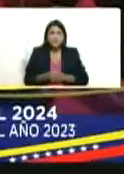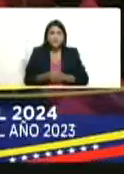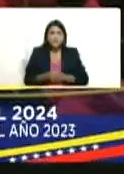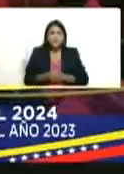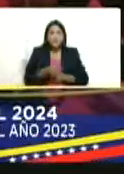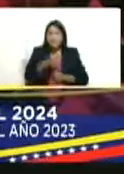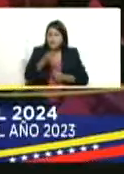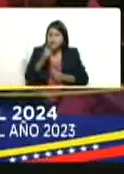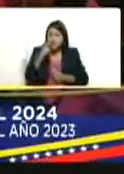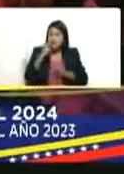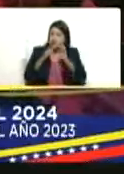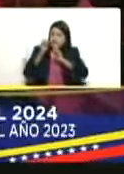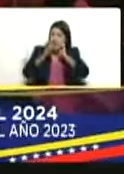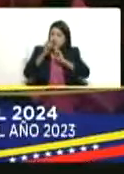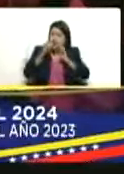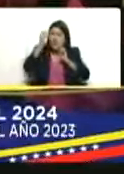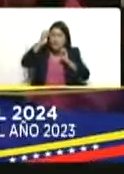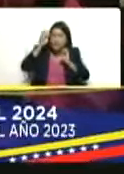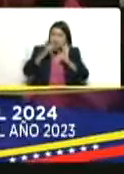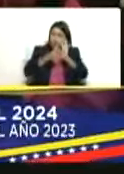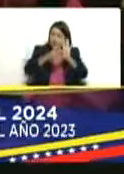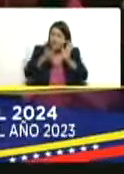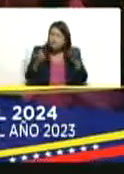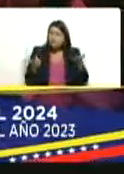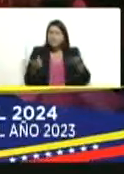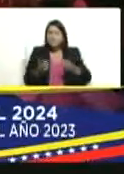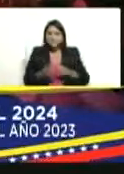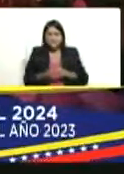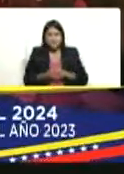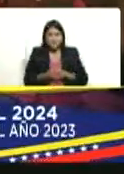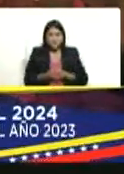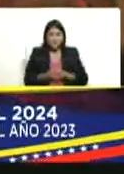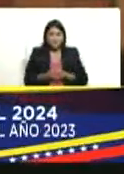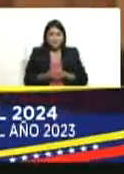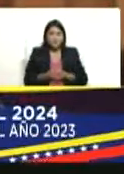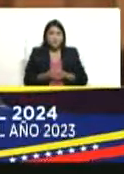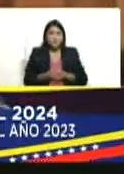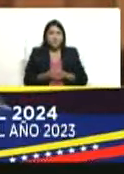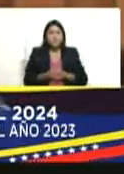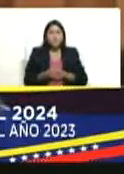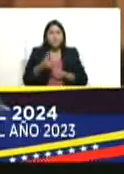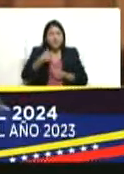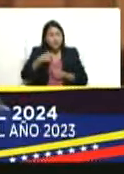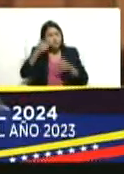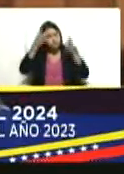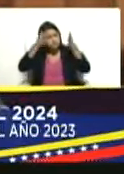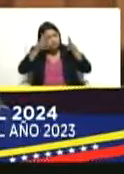saque sus propias conclusiones. Y a algunos por allí les recomiendo,